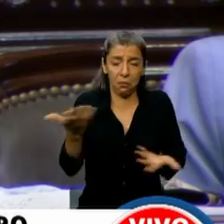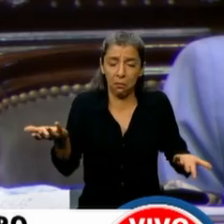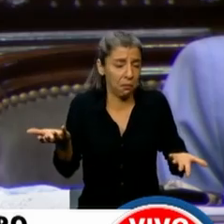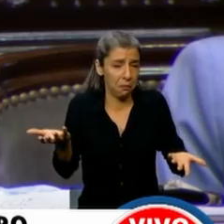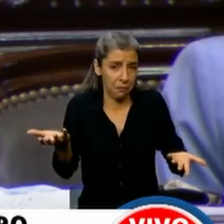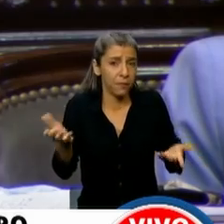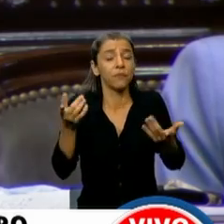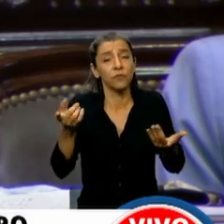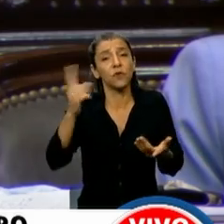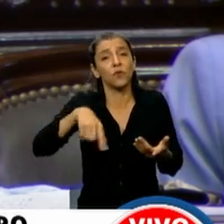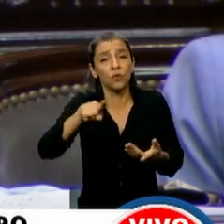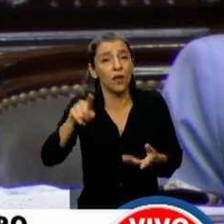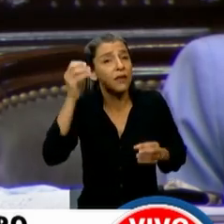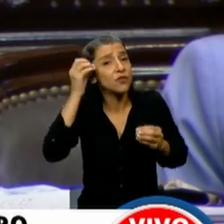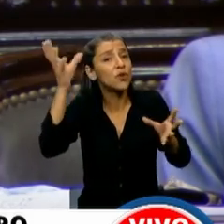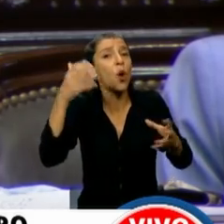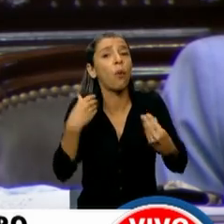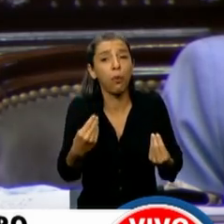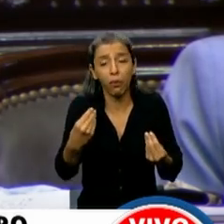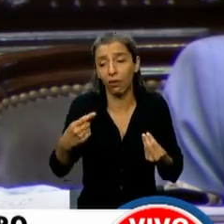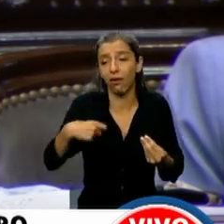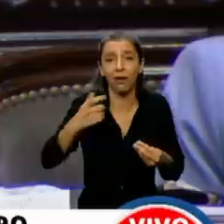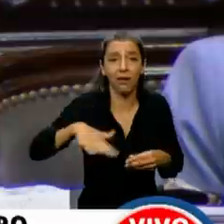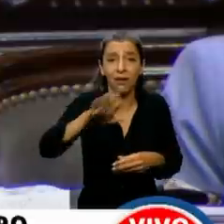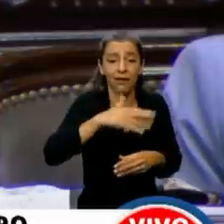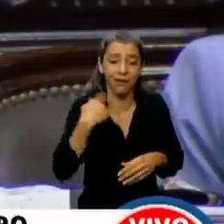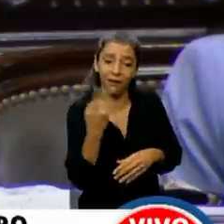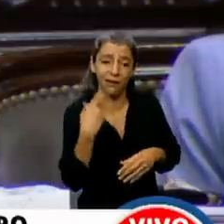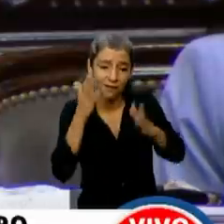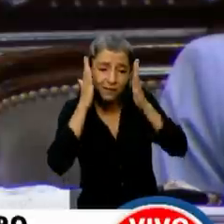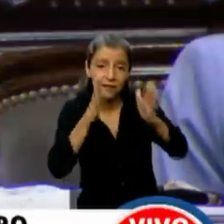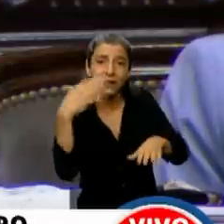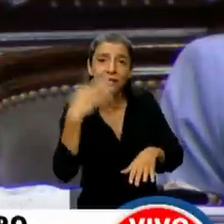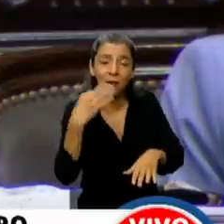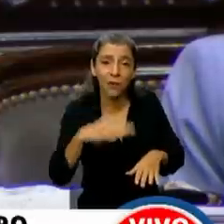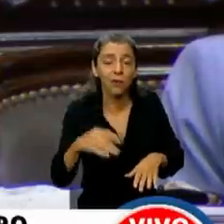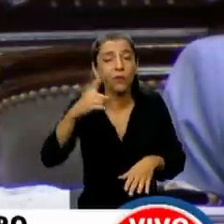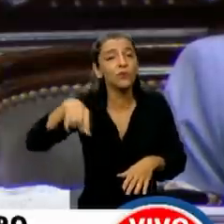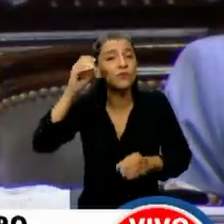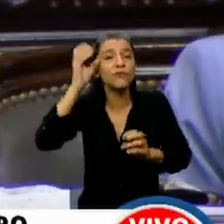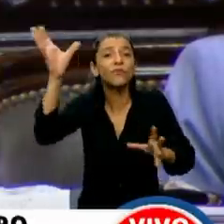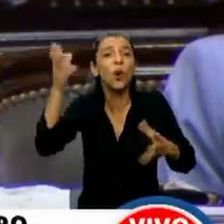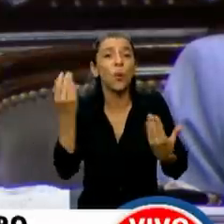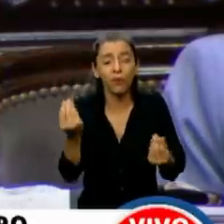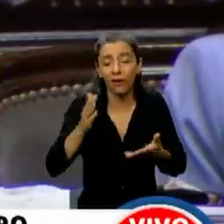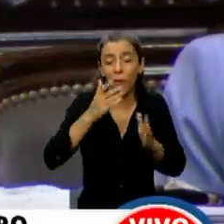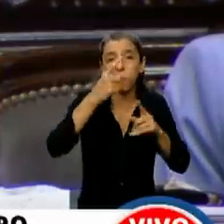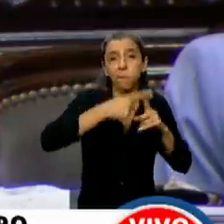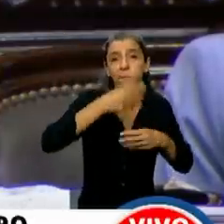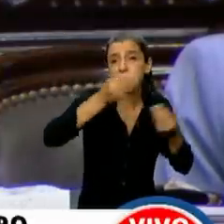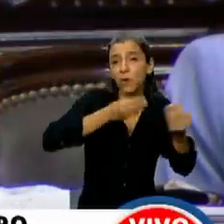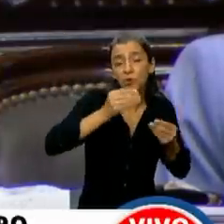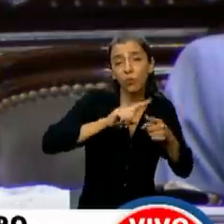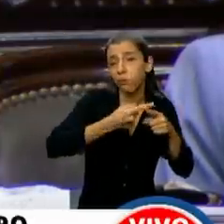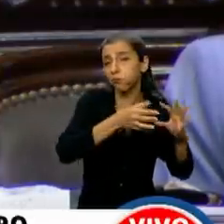las cuentas que se olvidaron de la gente y que se olvidaron de que los presupuestos son políticos y que las deudas que